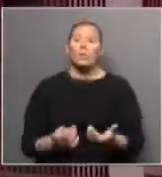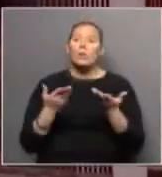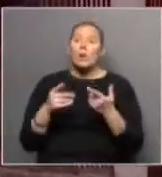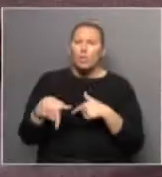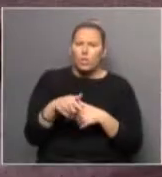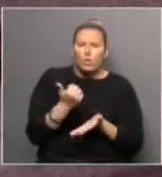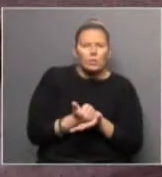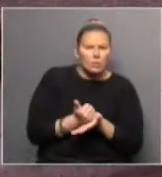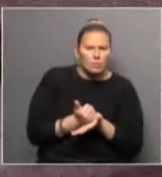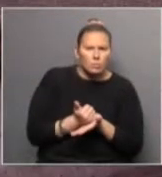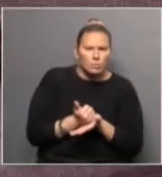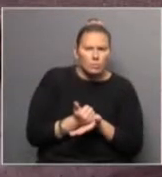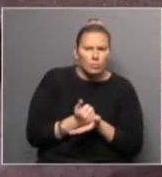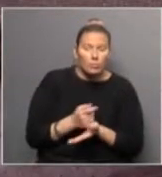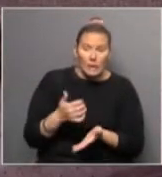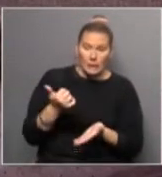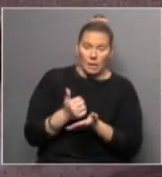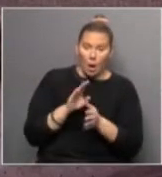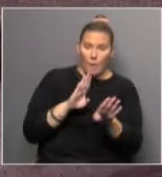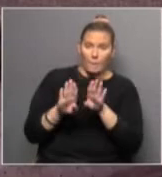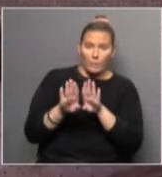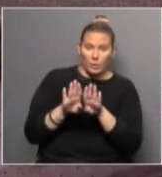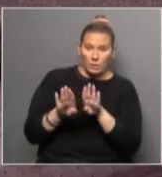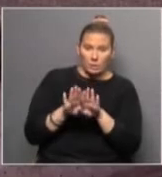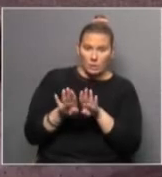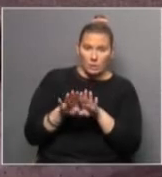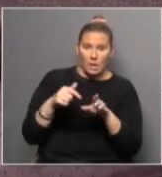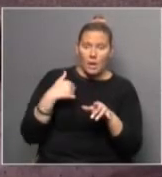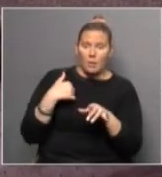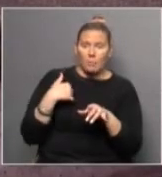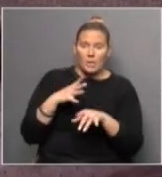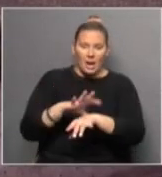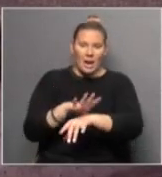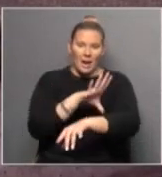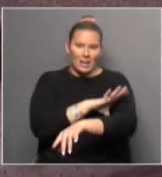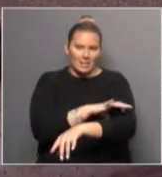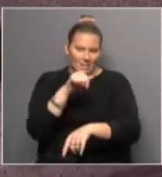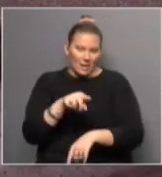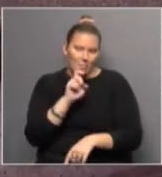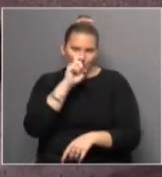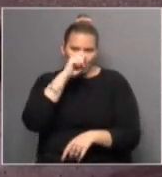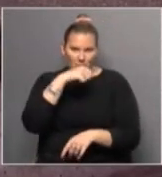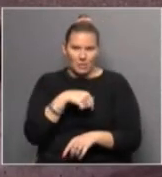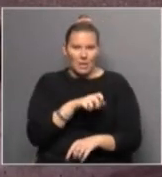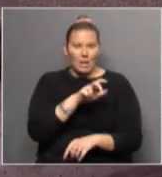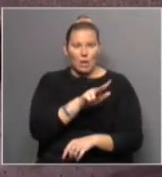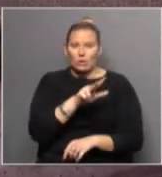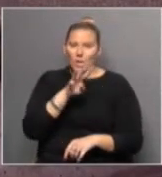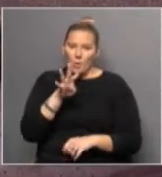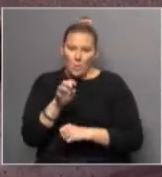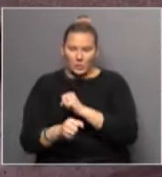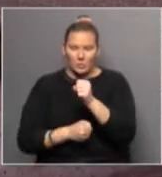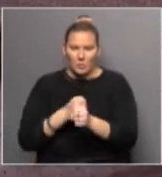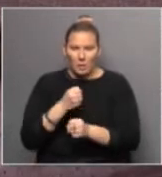Santulo, ¿dónde estamos? Estamos en la puerta de lo que fue mi jardín de infantes en Montevideo entre los 3 y los 4